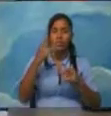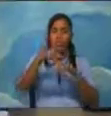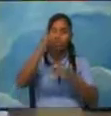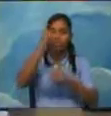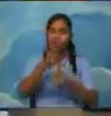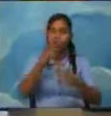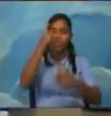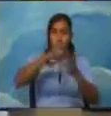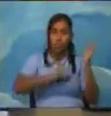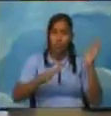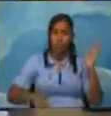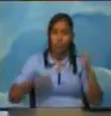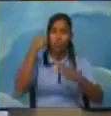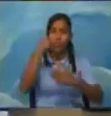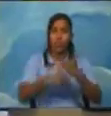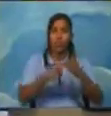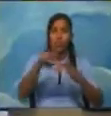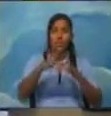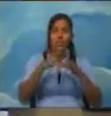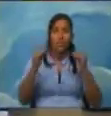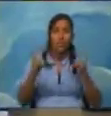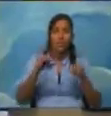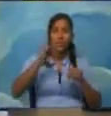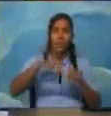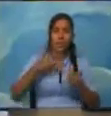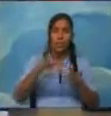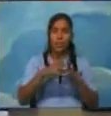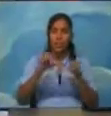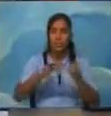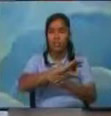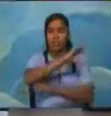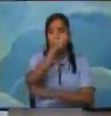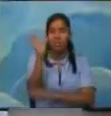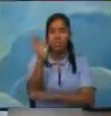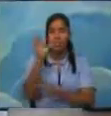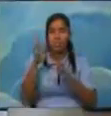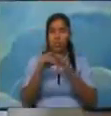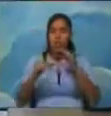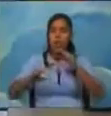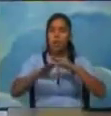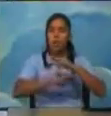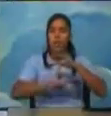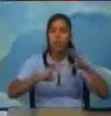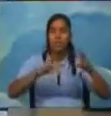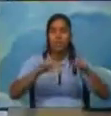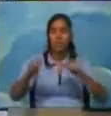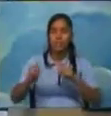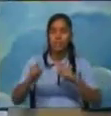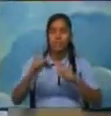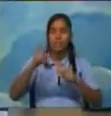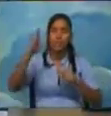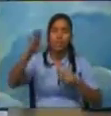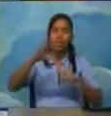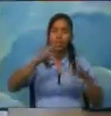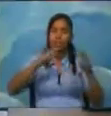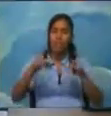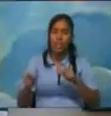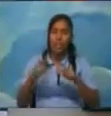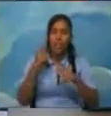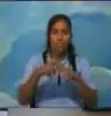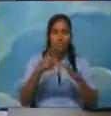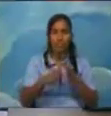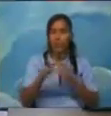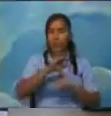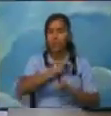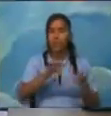prohibió de los que están arriba en el cielo o abajo en la tierra o debajo de la tierra? O sea, los que ya